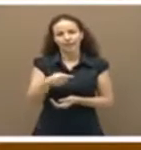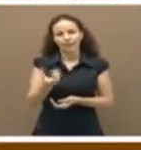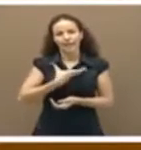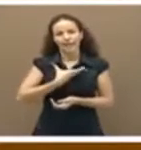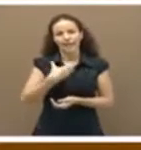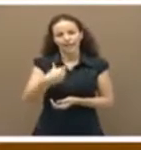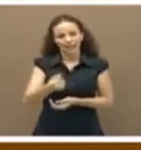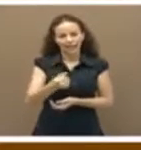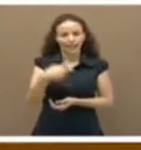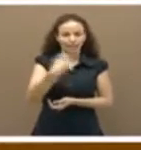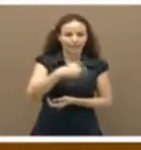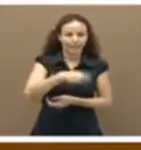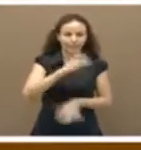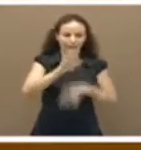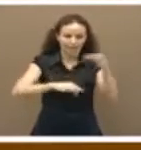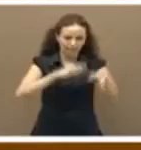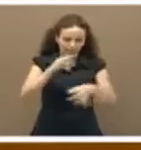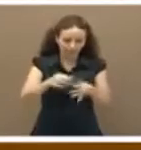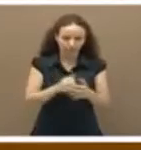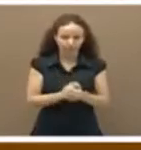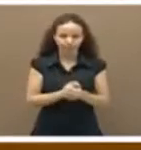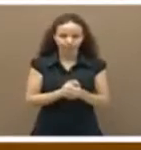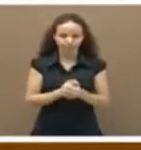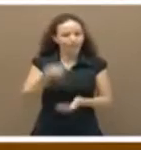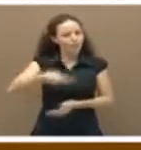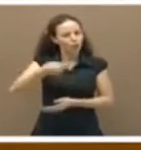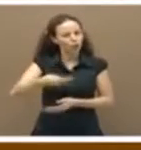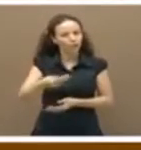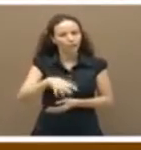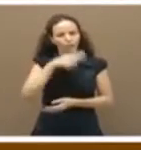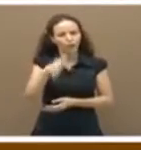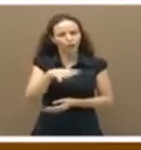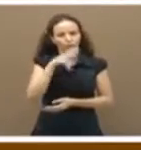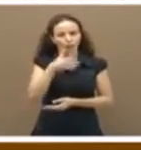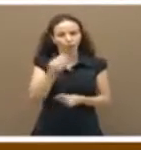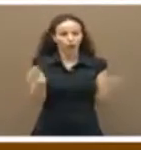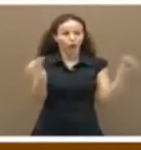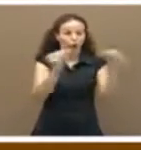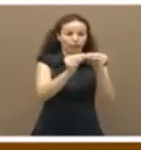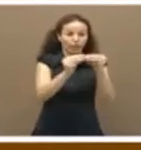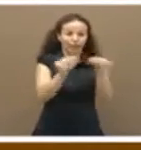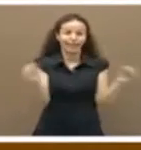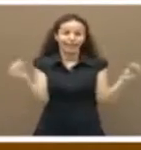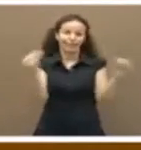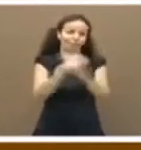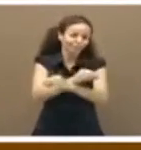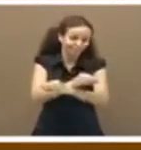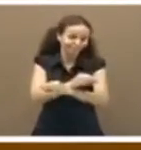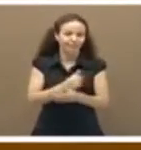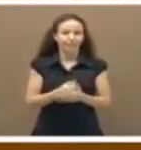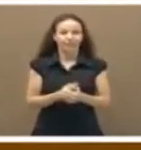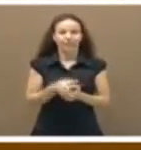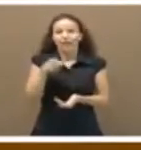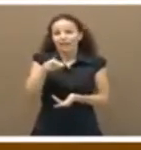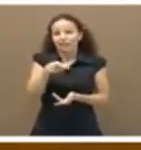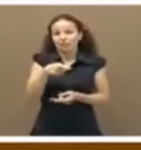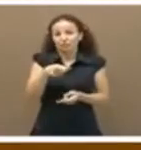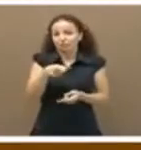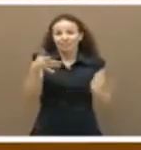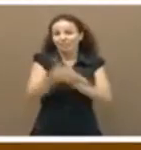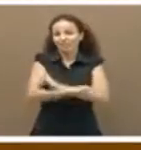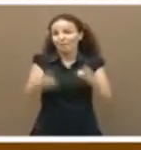la presidenta de la Asamblea, y destacarlo porque en ellas se aprecian coincidencias y diferencias. Y eso es precisamente la